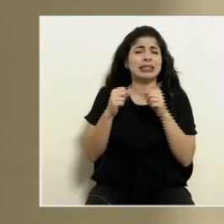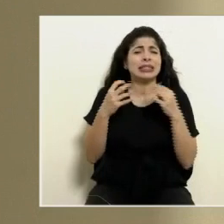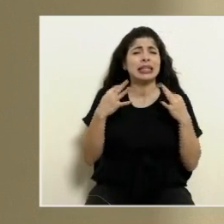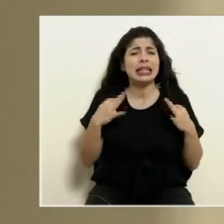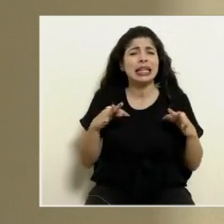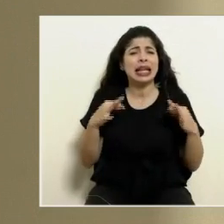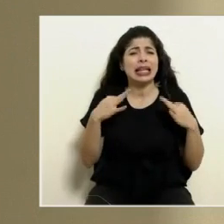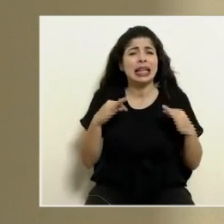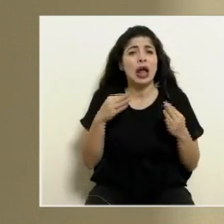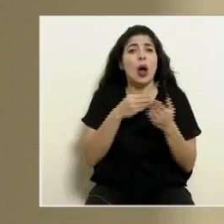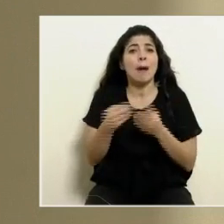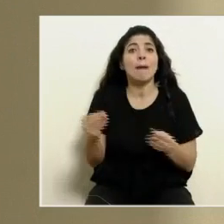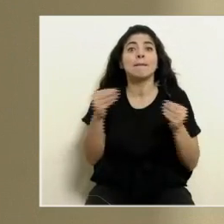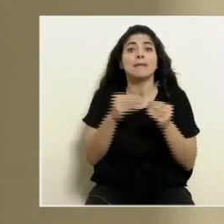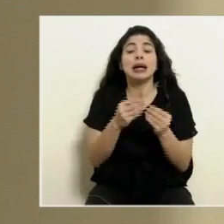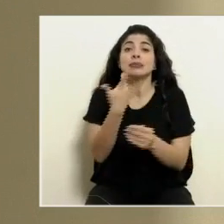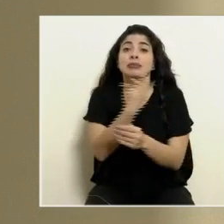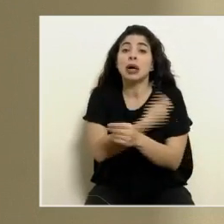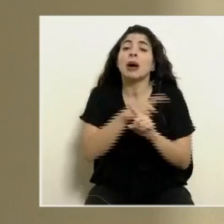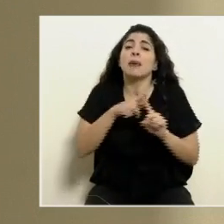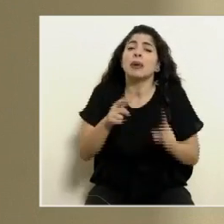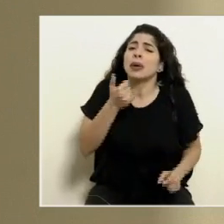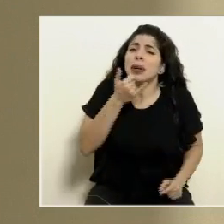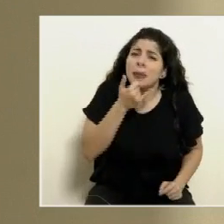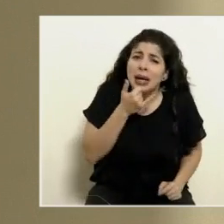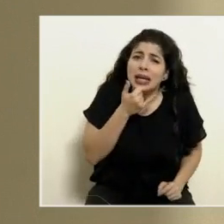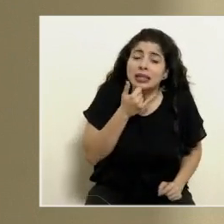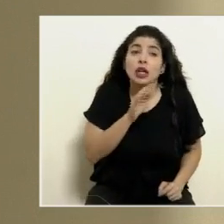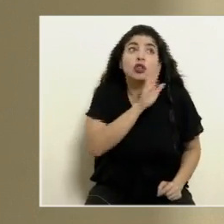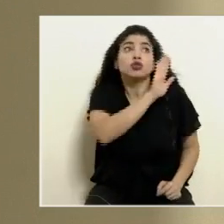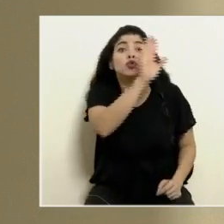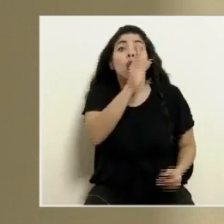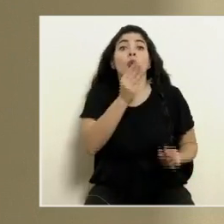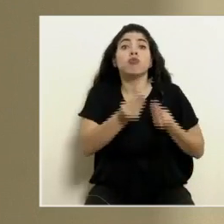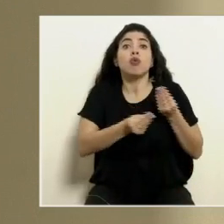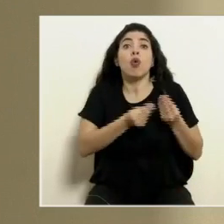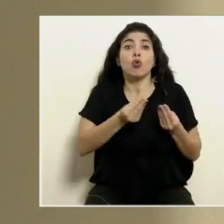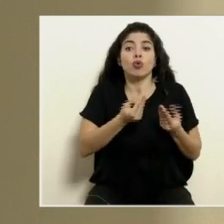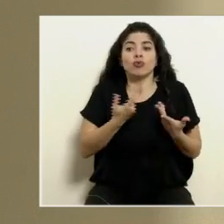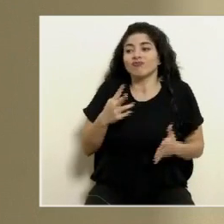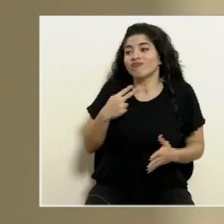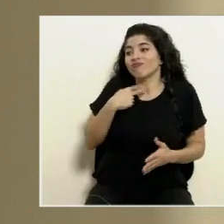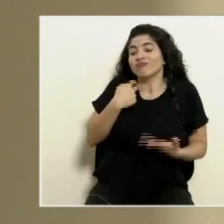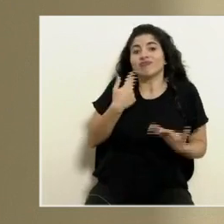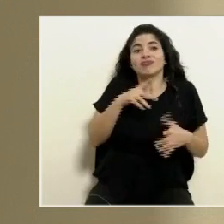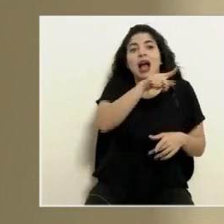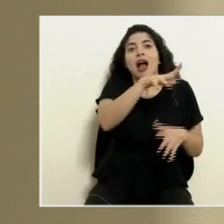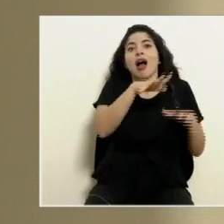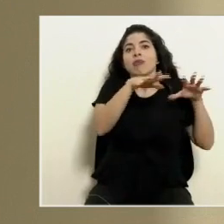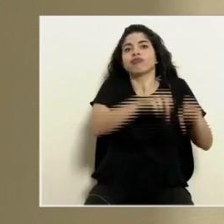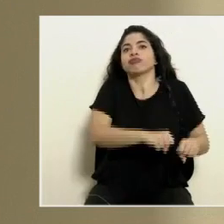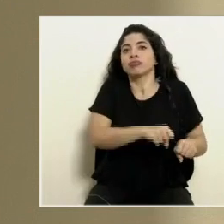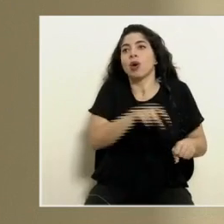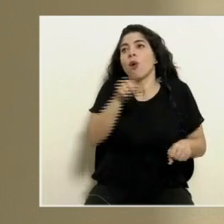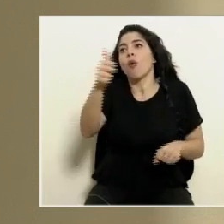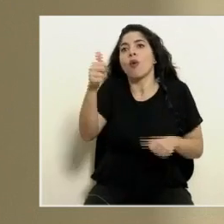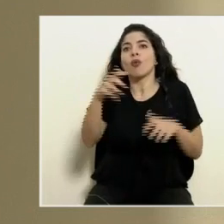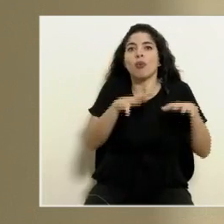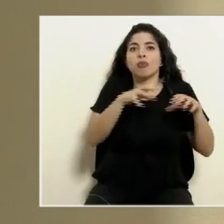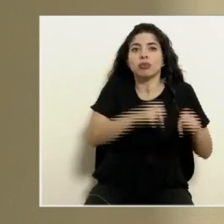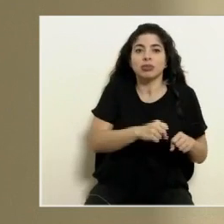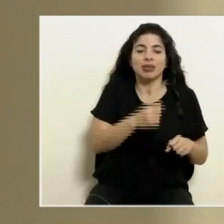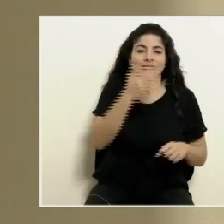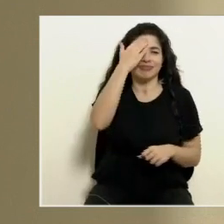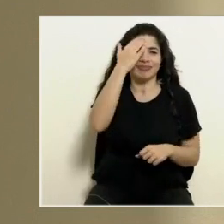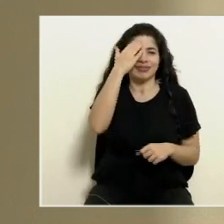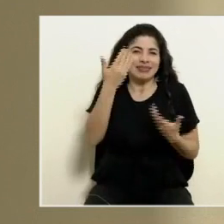de conseguir una vacuna. Lo que pasa es que ya justamente muchas de la producción está comprometida y eso responde mucho a lo que también ya sabemos el